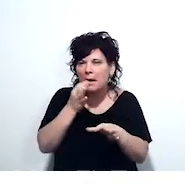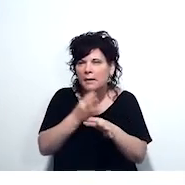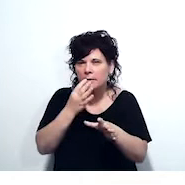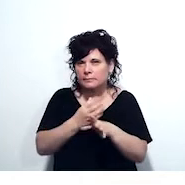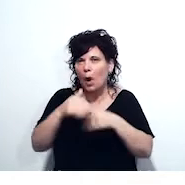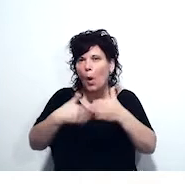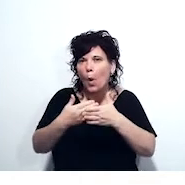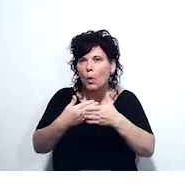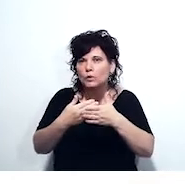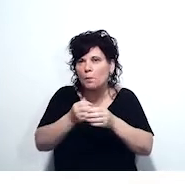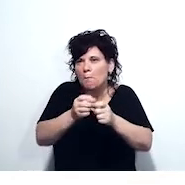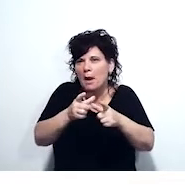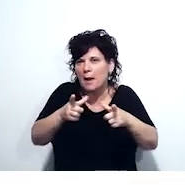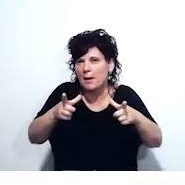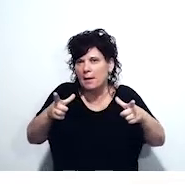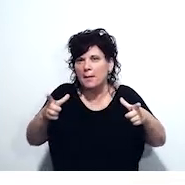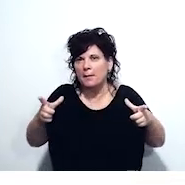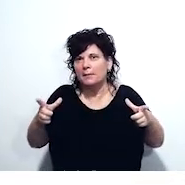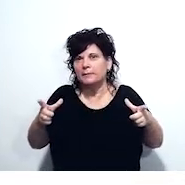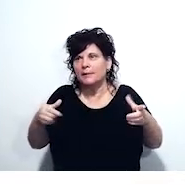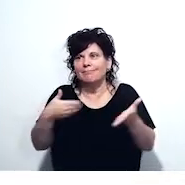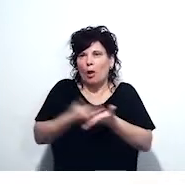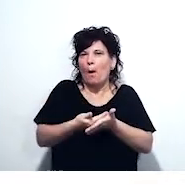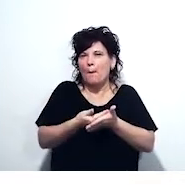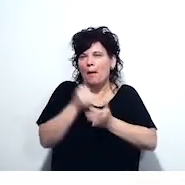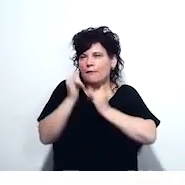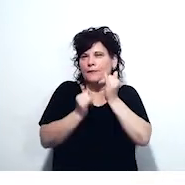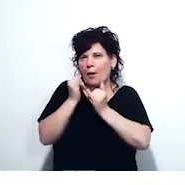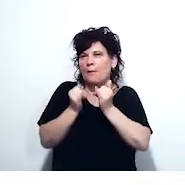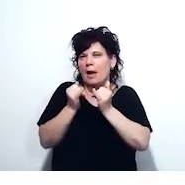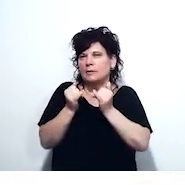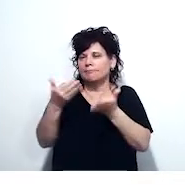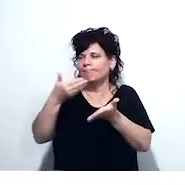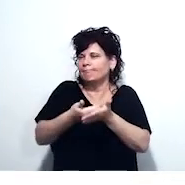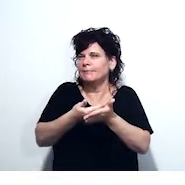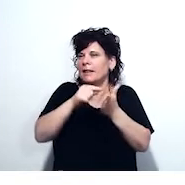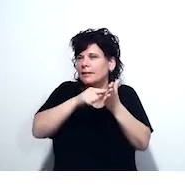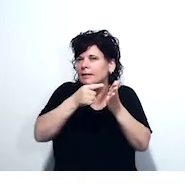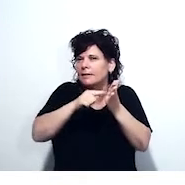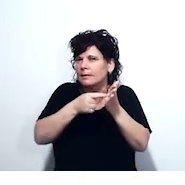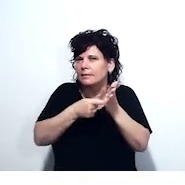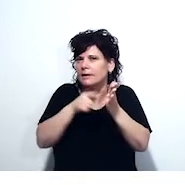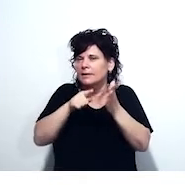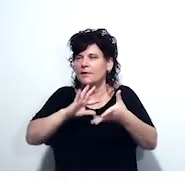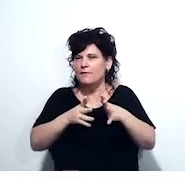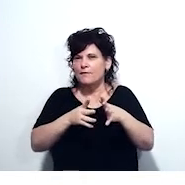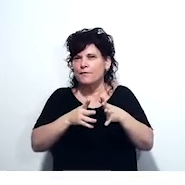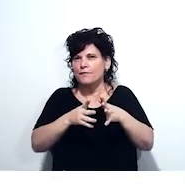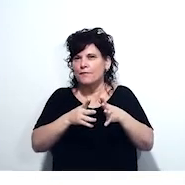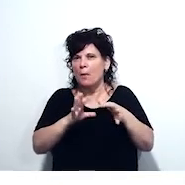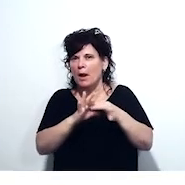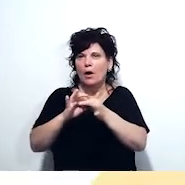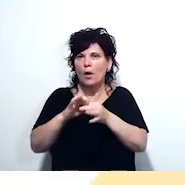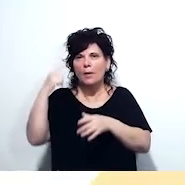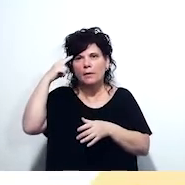más cosas. Por eso, generalmente cuando nos piden datos, nos piden mucho detalle, ¿no? Entonces se pueden después con inteligencia artificial combinar y